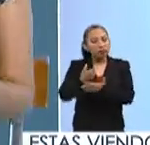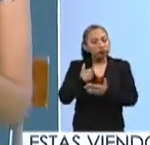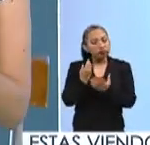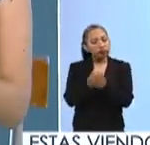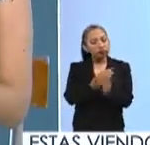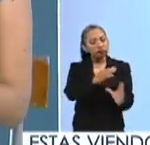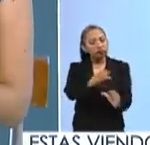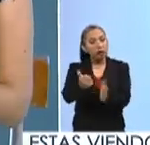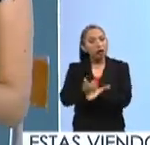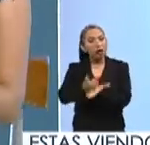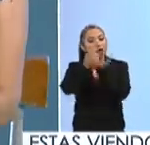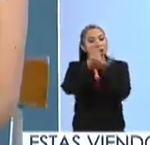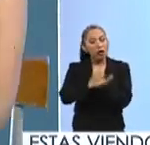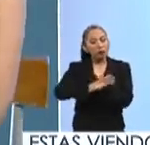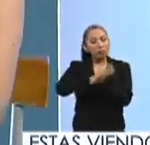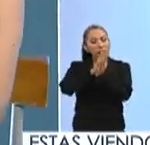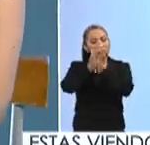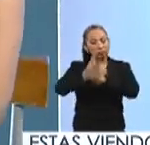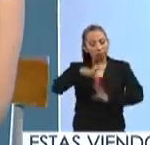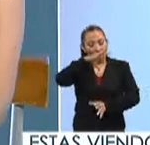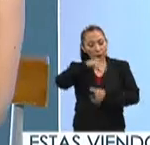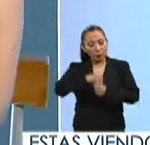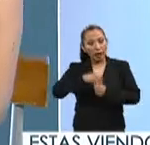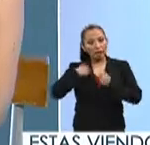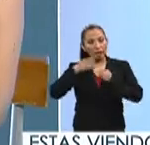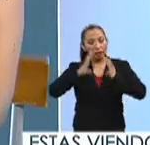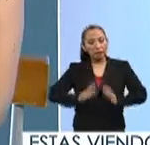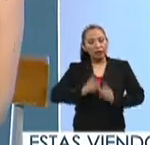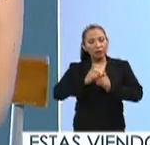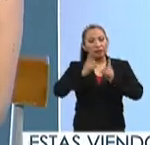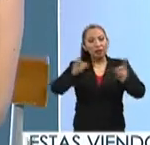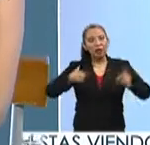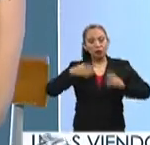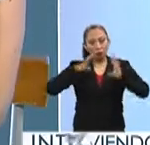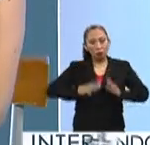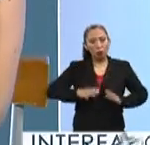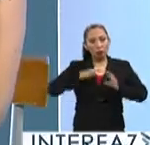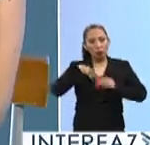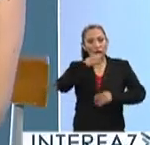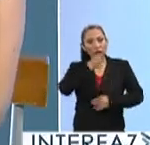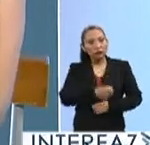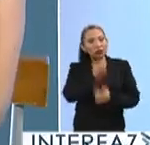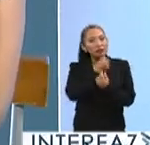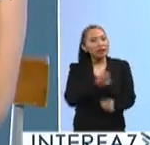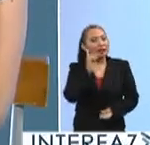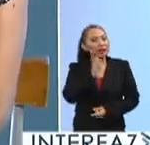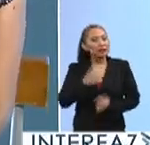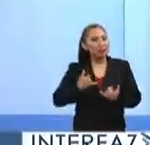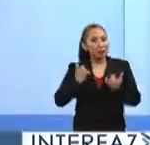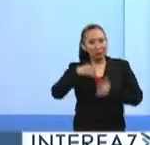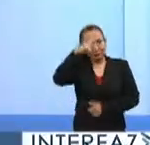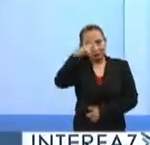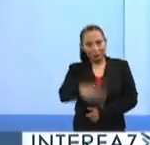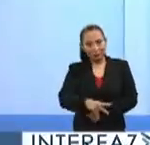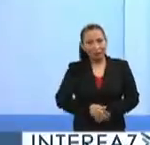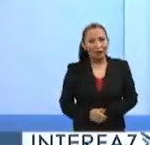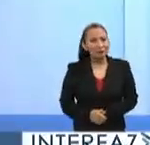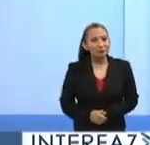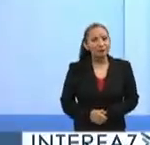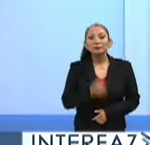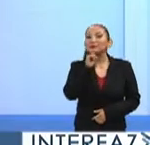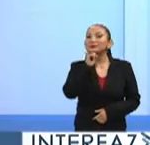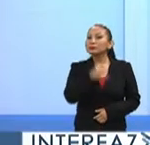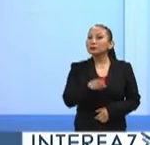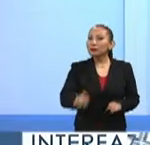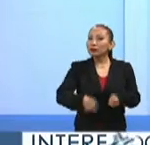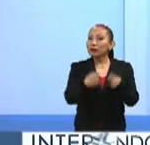pedagógica que contribuyen a la formación integral y el desarrollo de la motricidad de los niños, niñas y jóvenes de nuestro país, ya que además